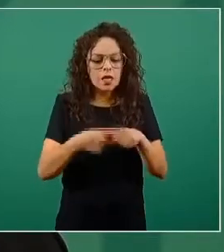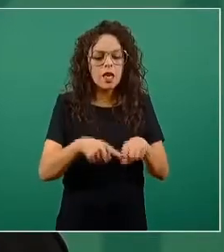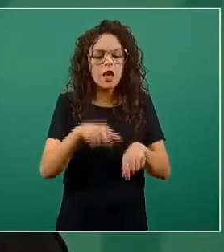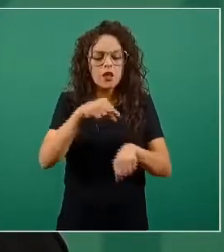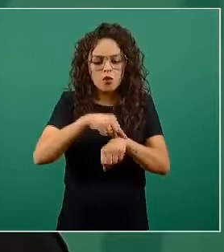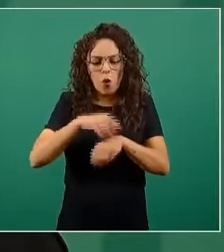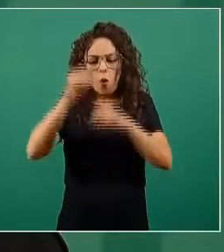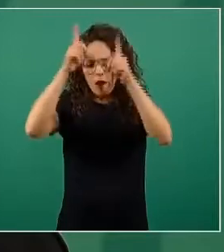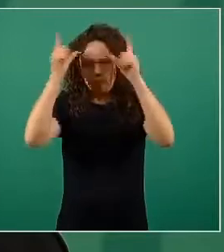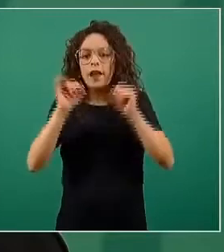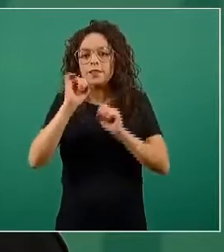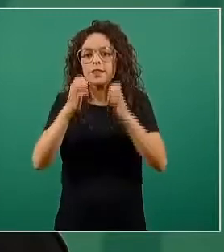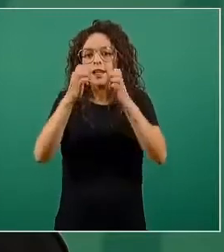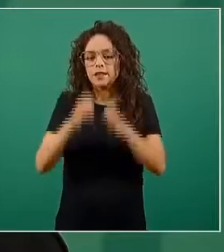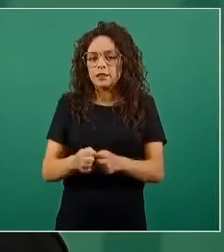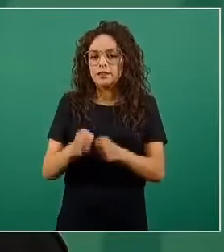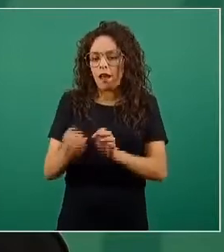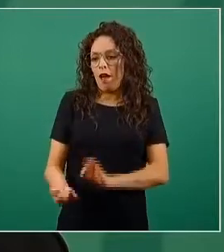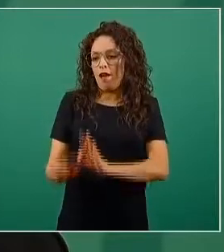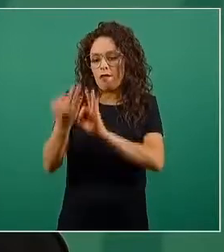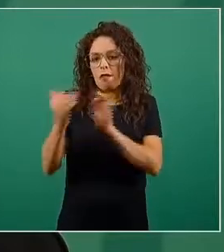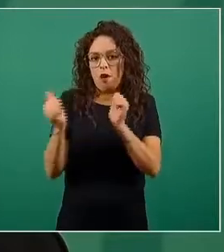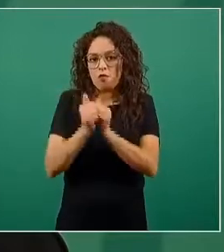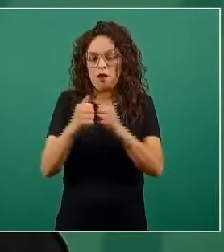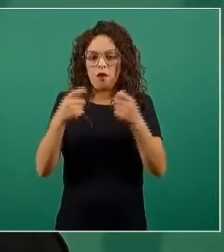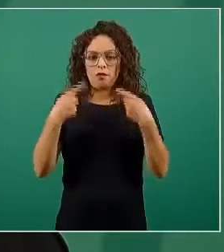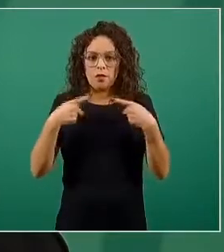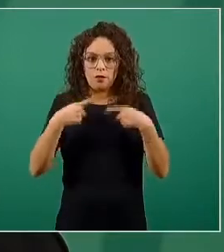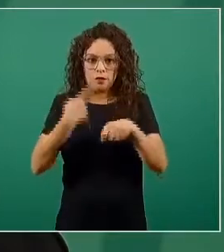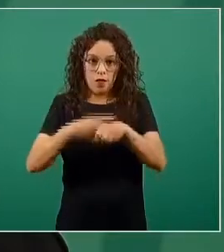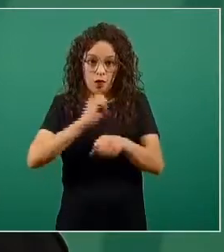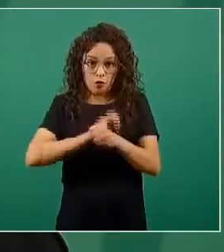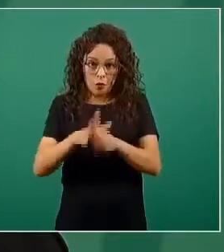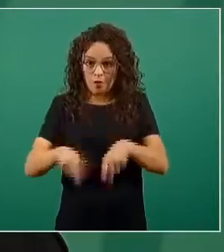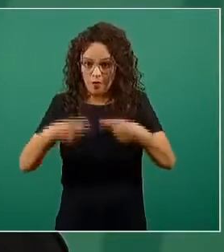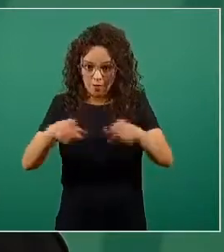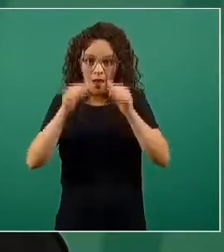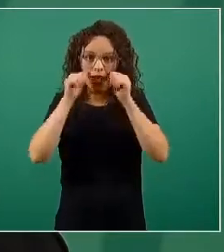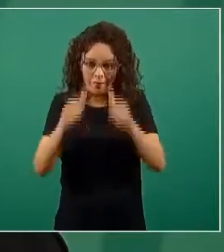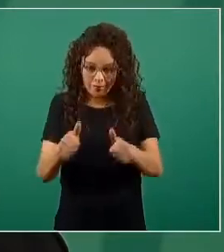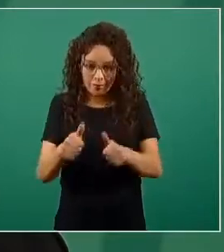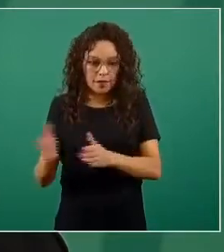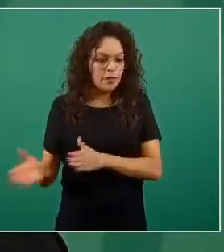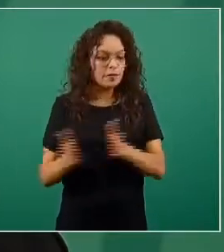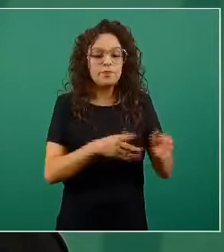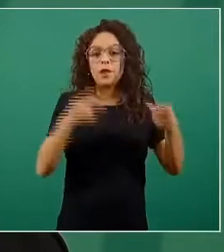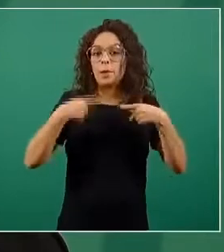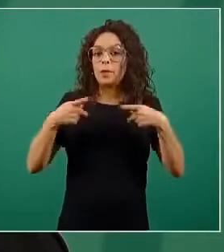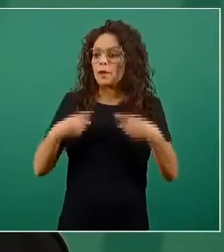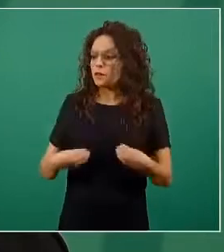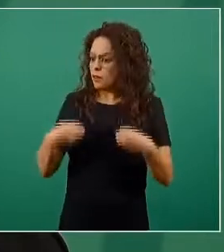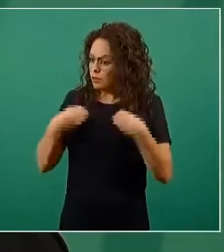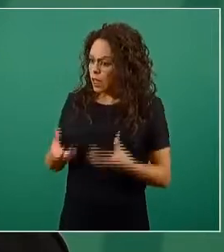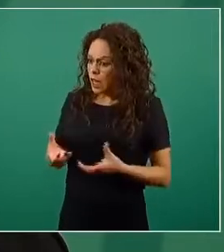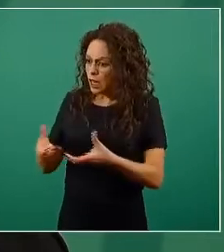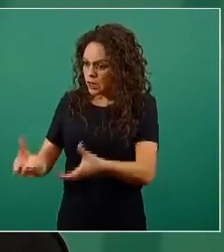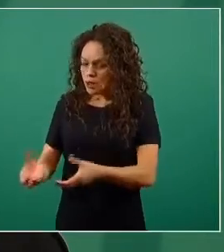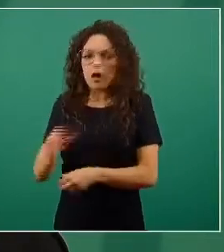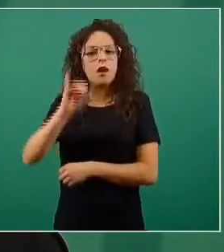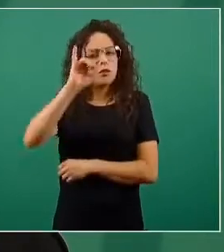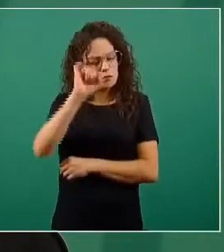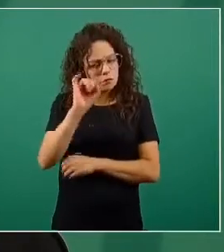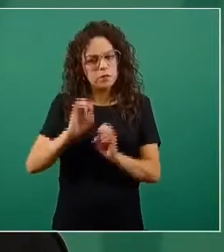poder hacer la investigación. En relación a las personas en situación de calle, sí están siendo